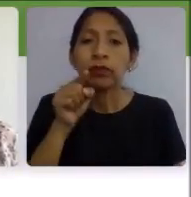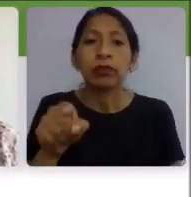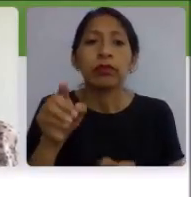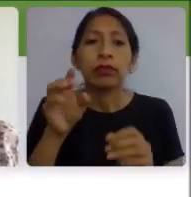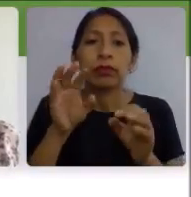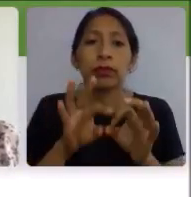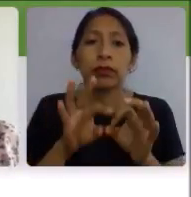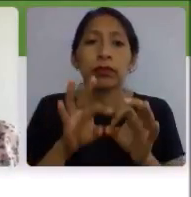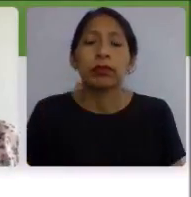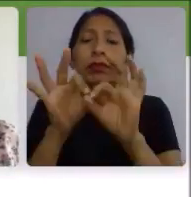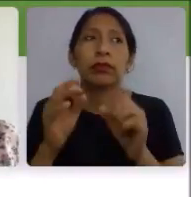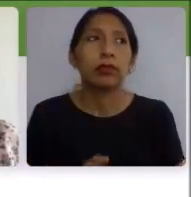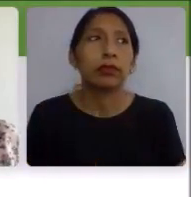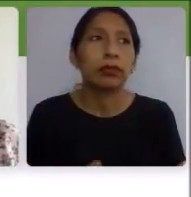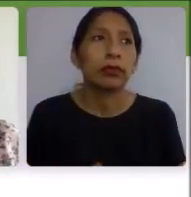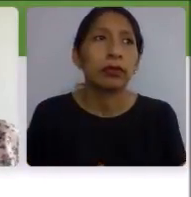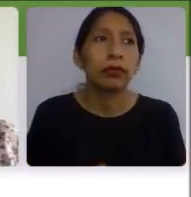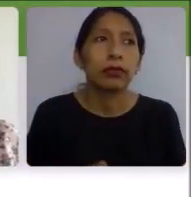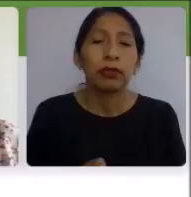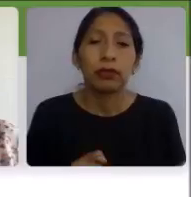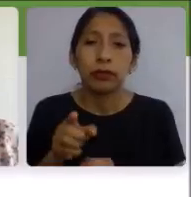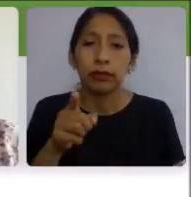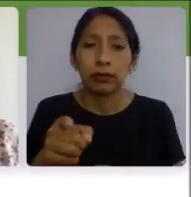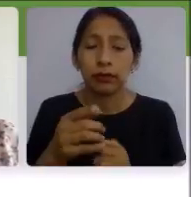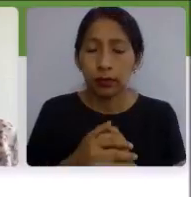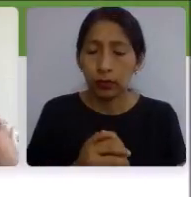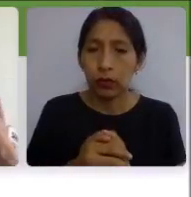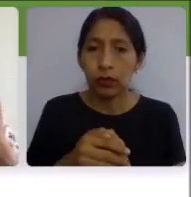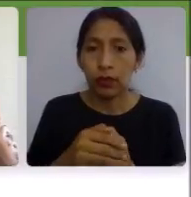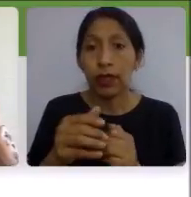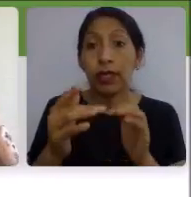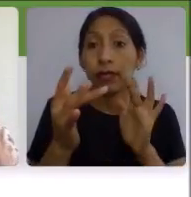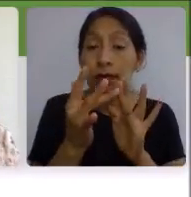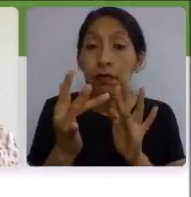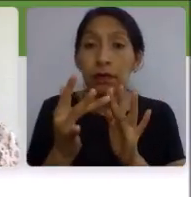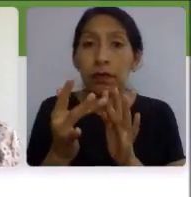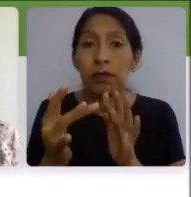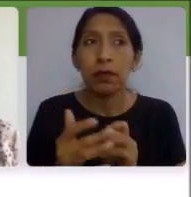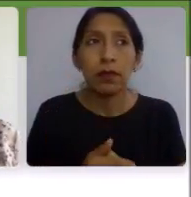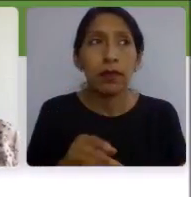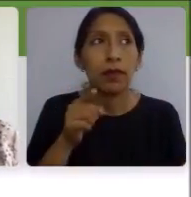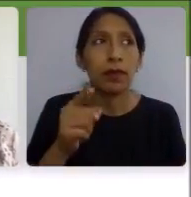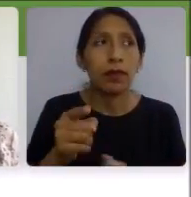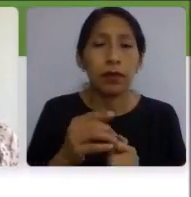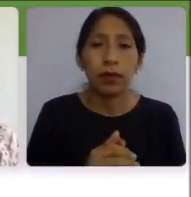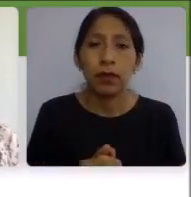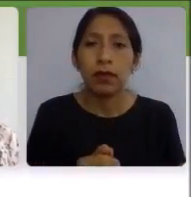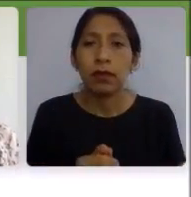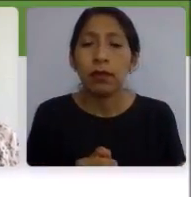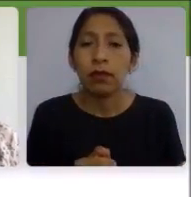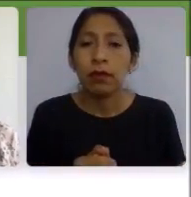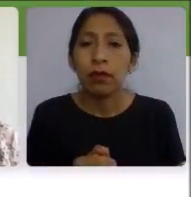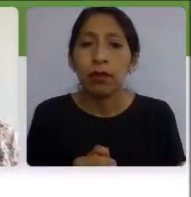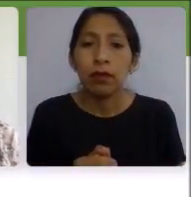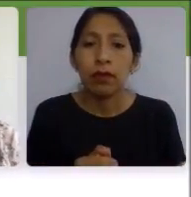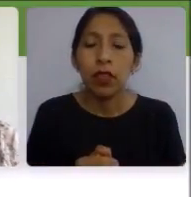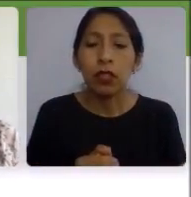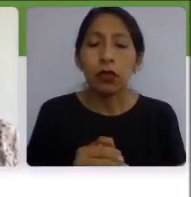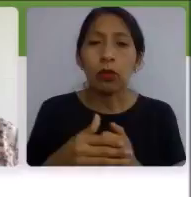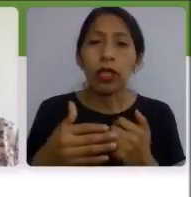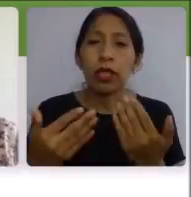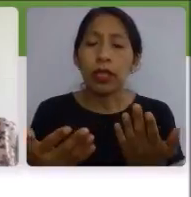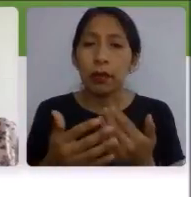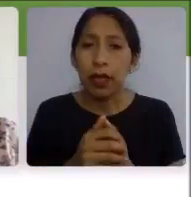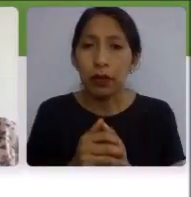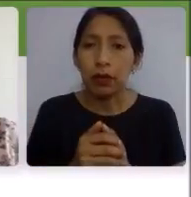importante contar con una estrategia de marketing digital. Y esta estrategia debe estar enfocada. Si tú quieres captar a